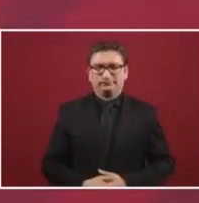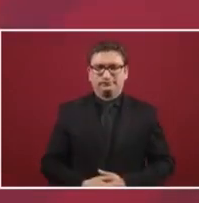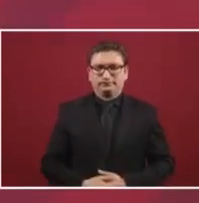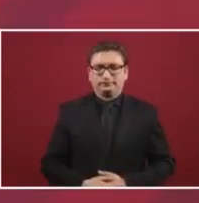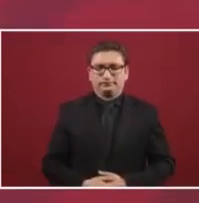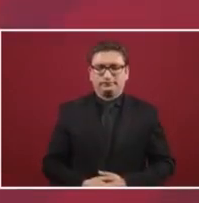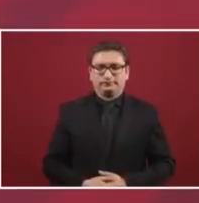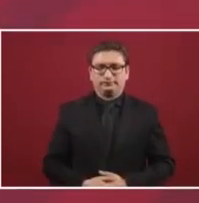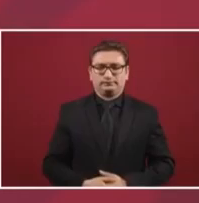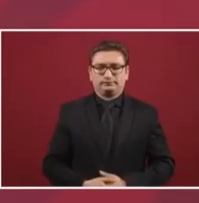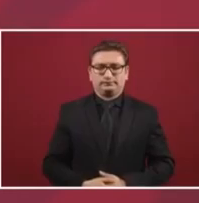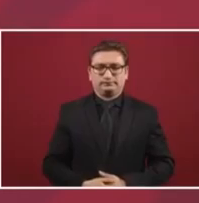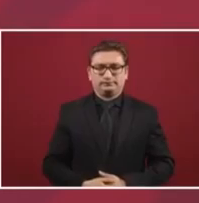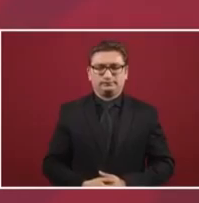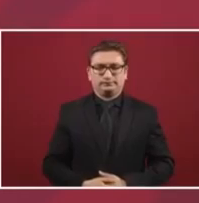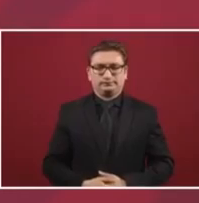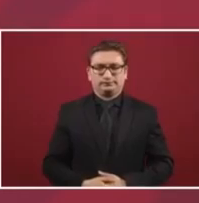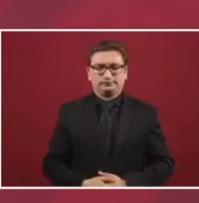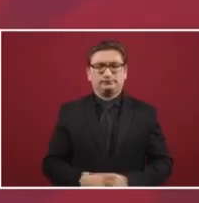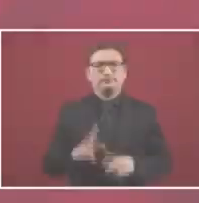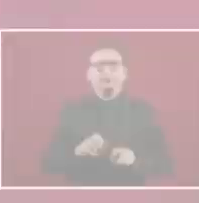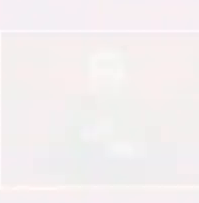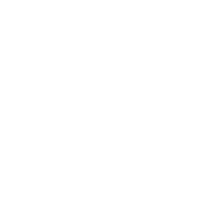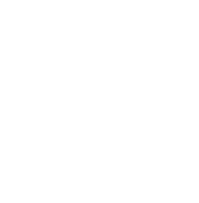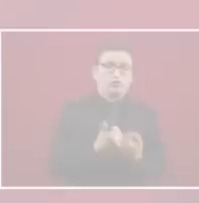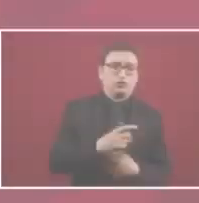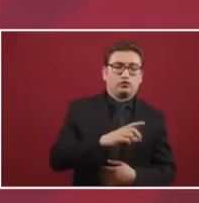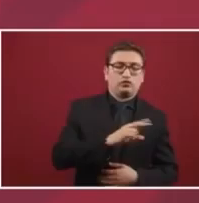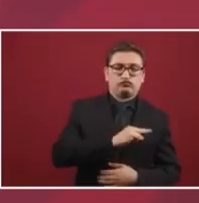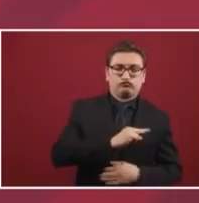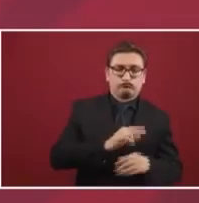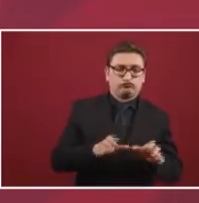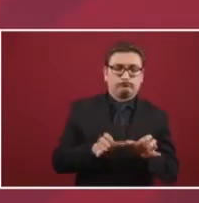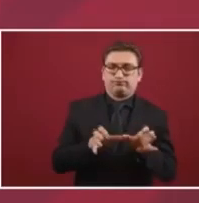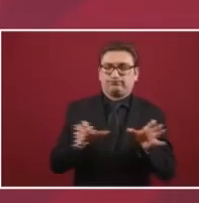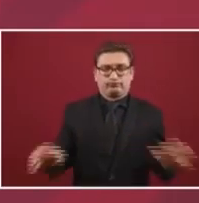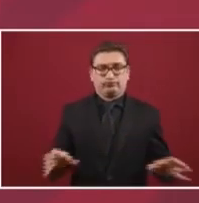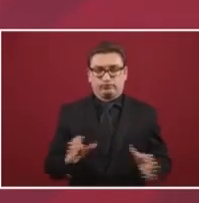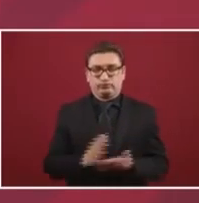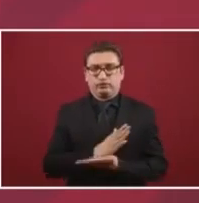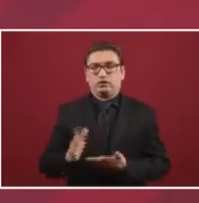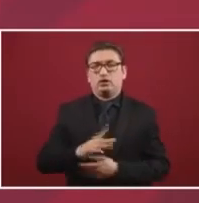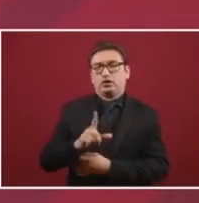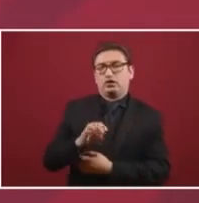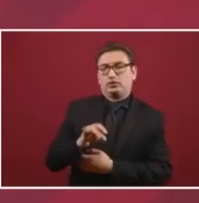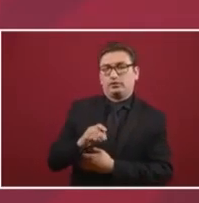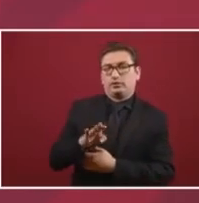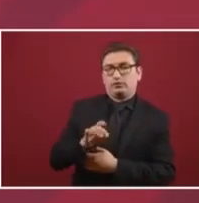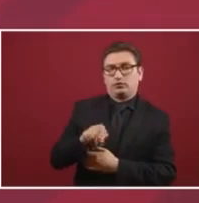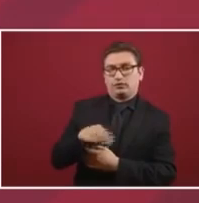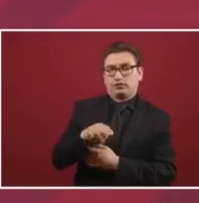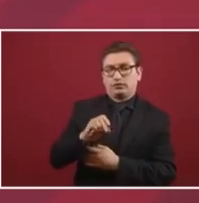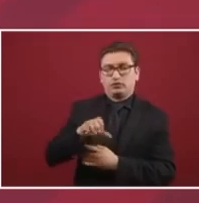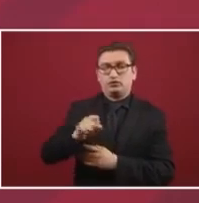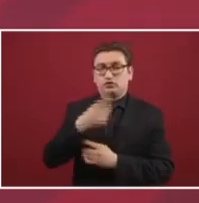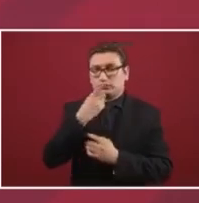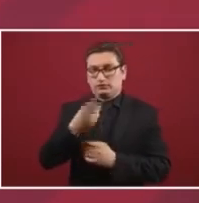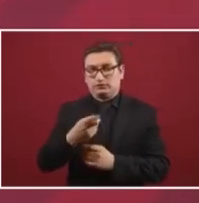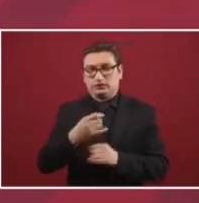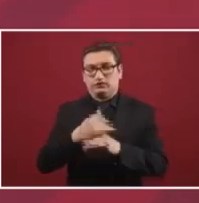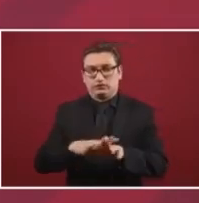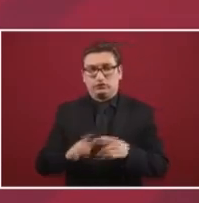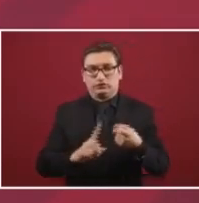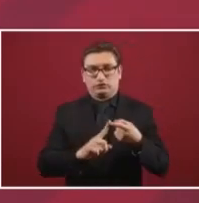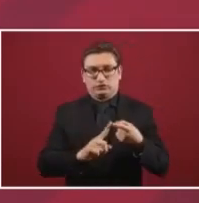exdelegado federal de Programas Sociales en Jalisco, Carlos Lomelí. Sobre el caso Lomelí Bolaños informamos lo siguiente.